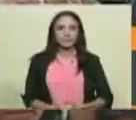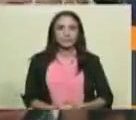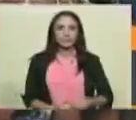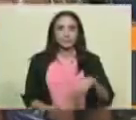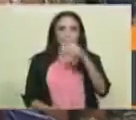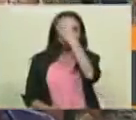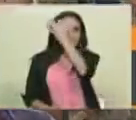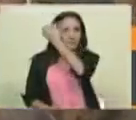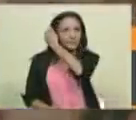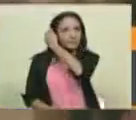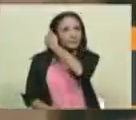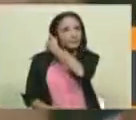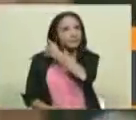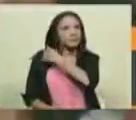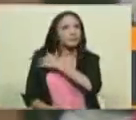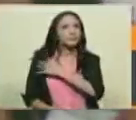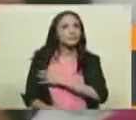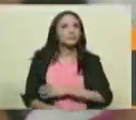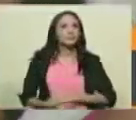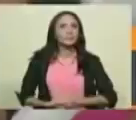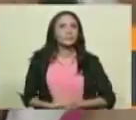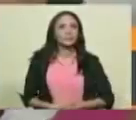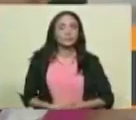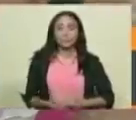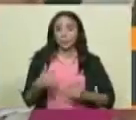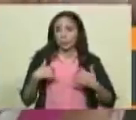Quiero que sepan que tiene en mí un presidente